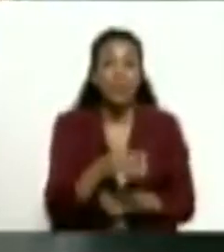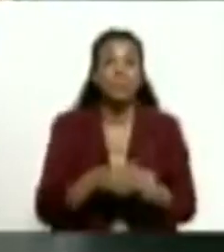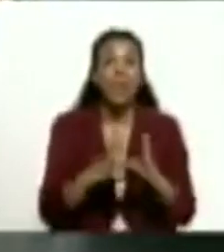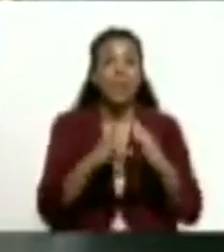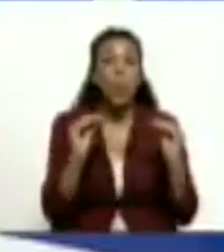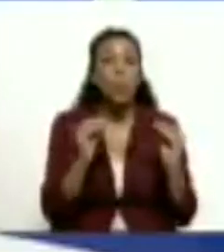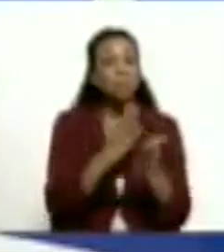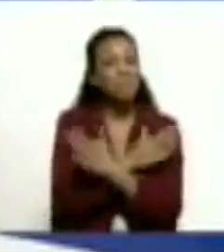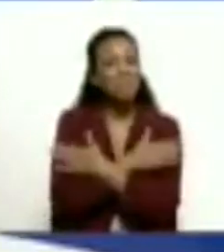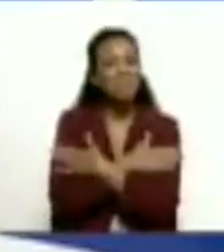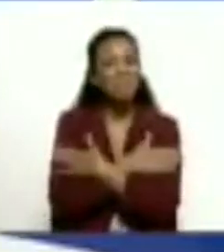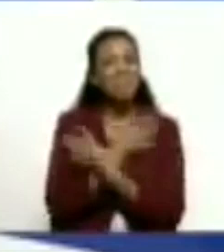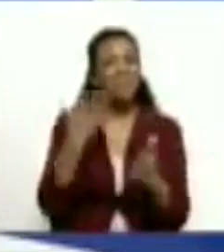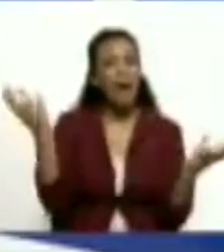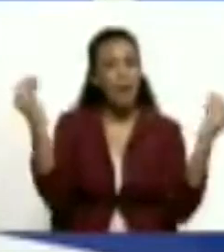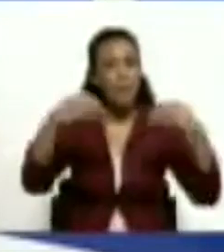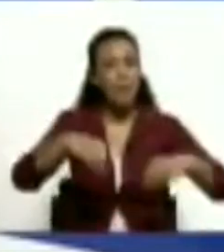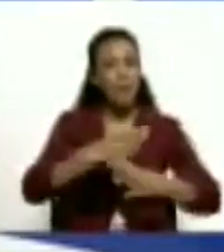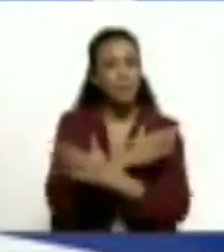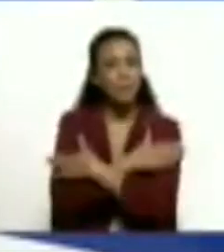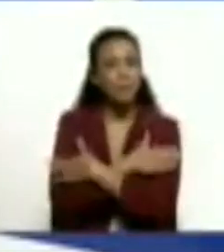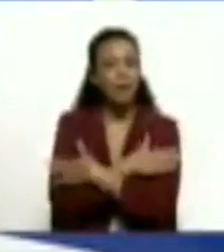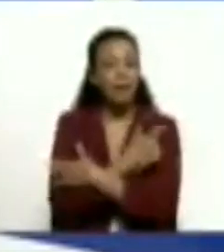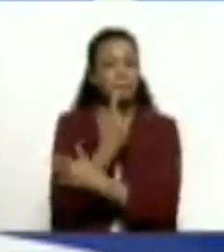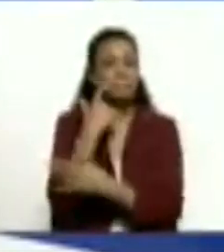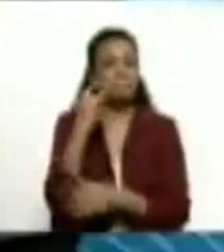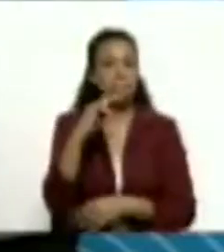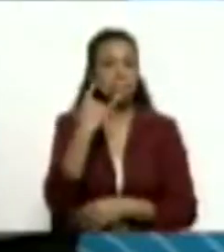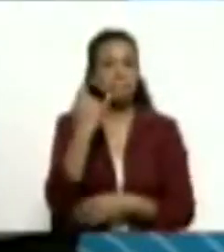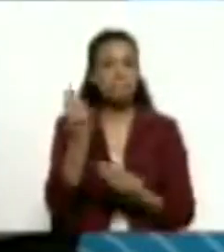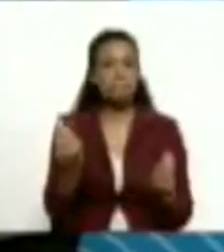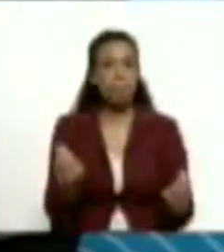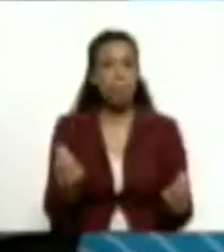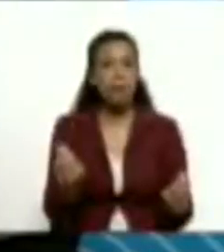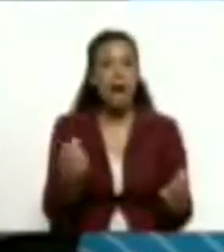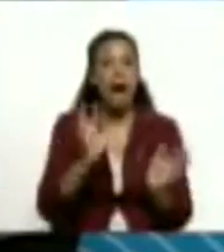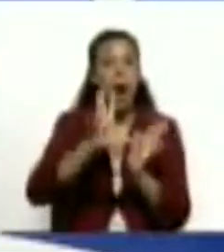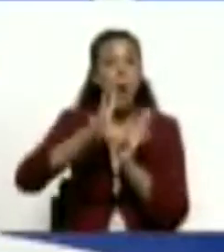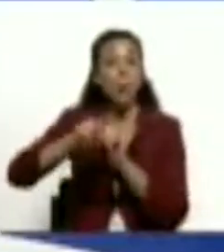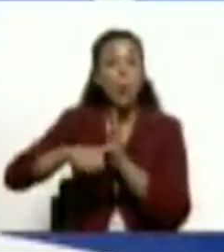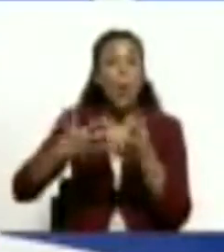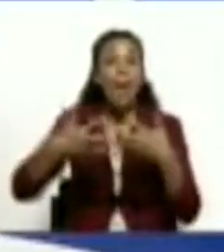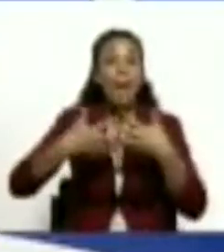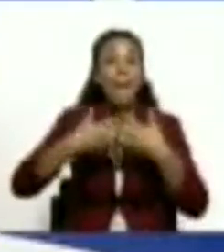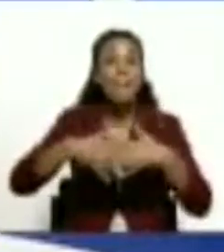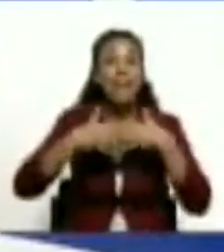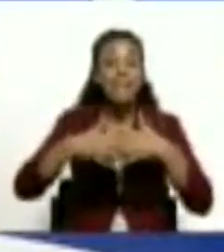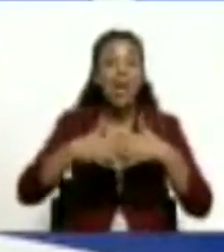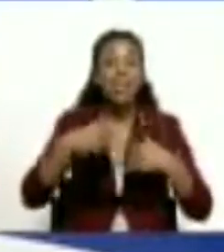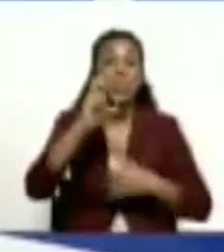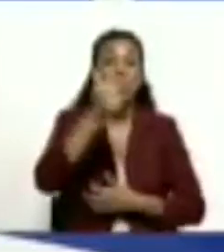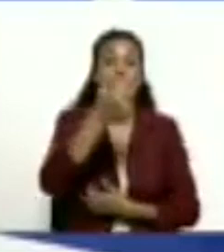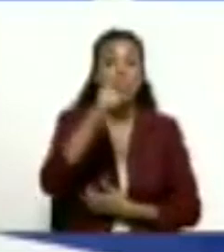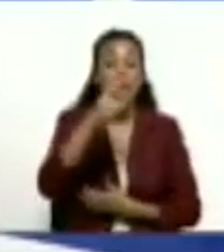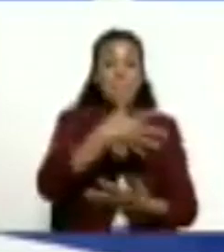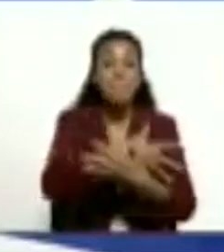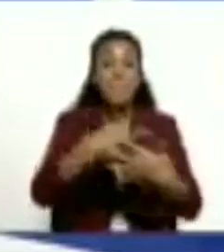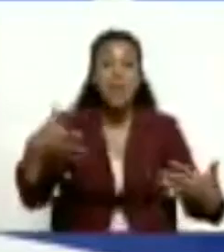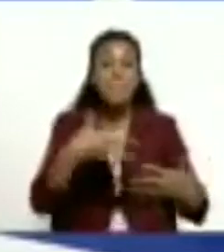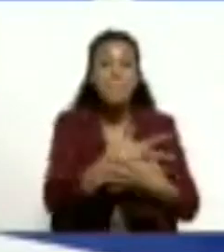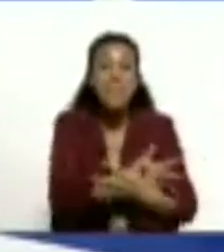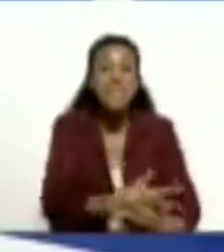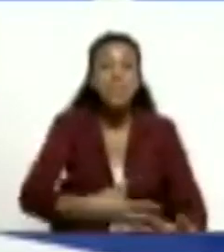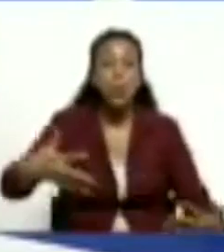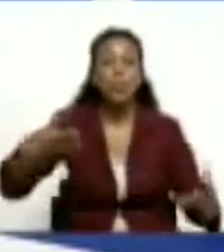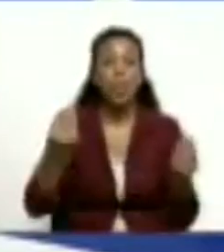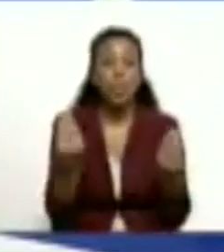todos aplaudieron. Y sencillamente se están robando una empresa que cuesta más de 12 mil millones de dólares